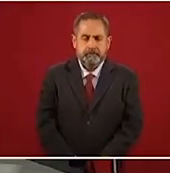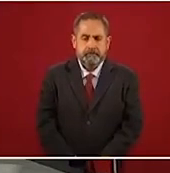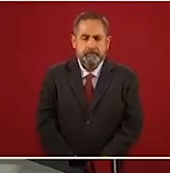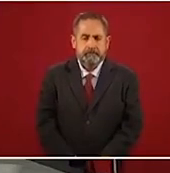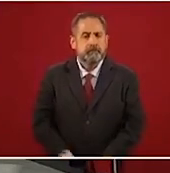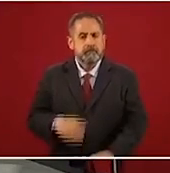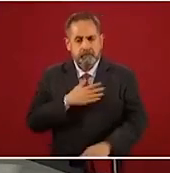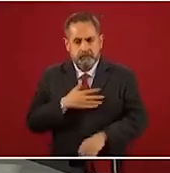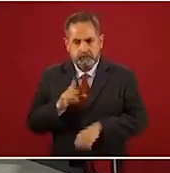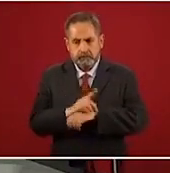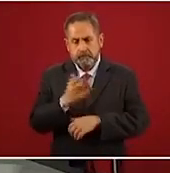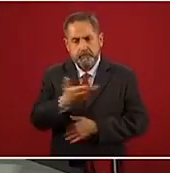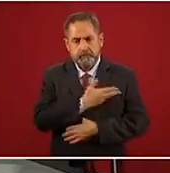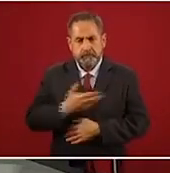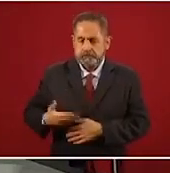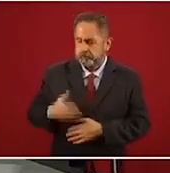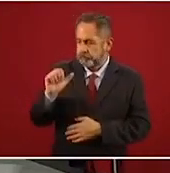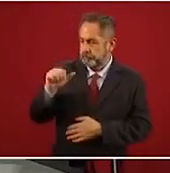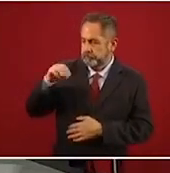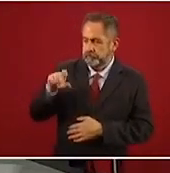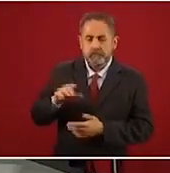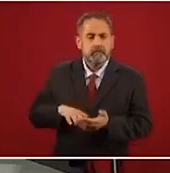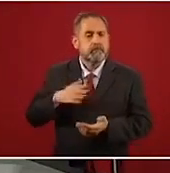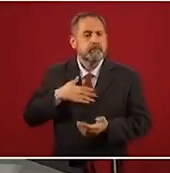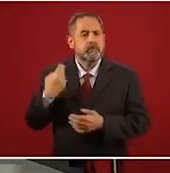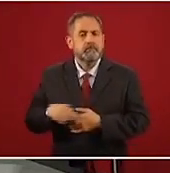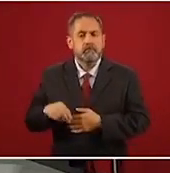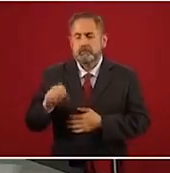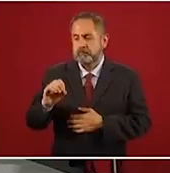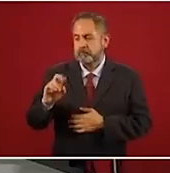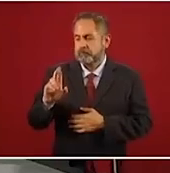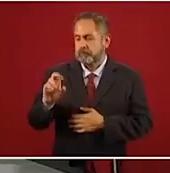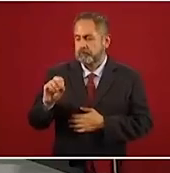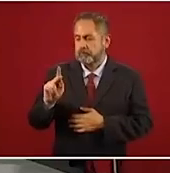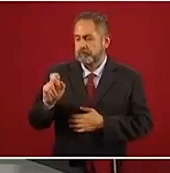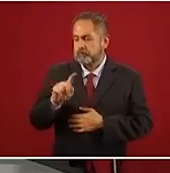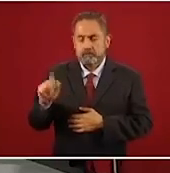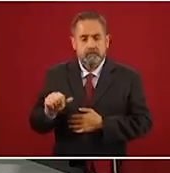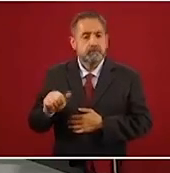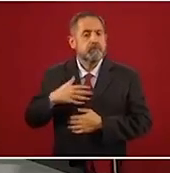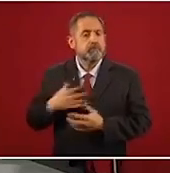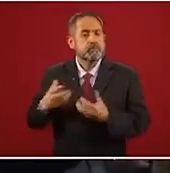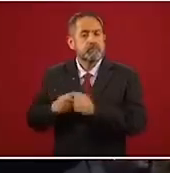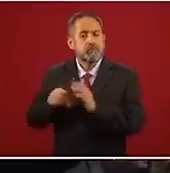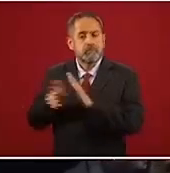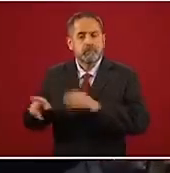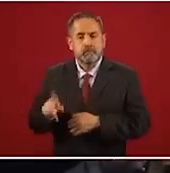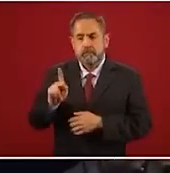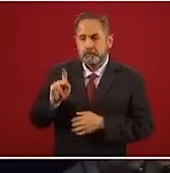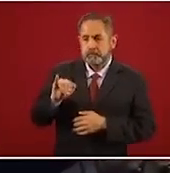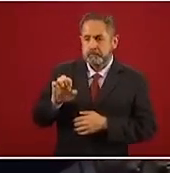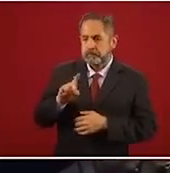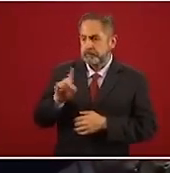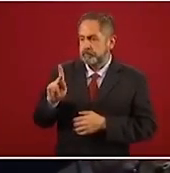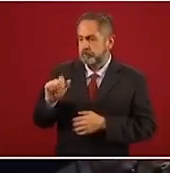Buen día, presidente Andrés Manuel López Obrador. Mi nombre es Alirio Oropesa, soy del medio de comunicación